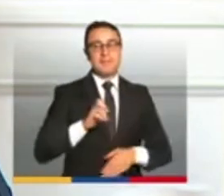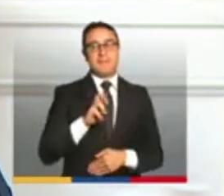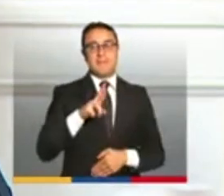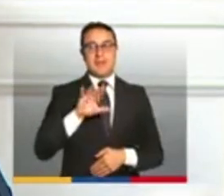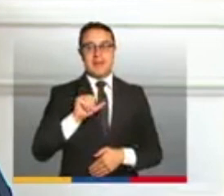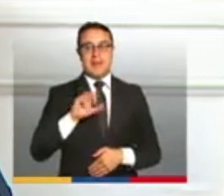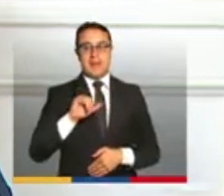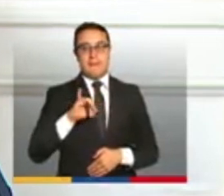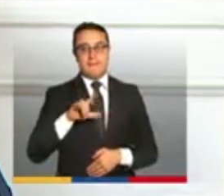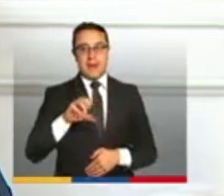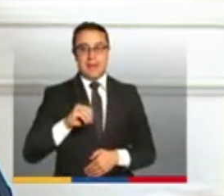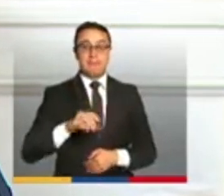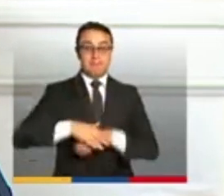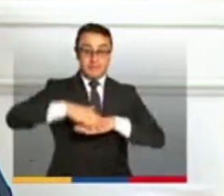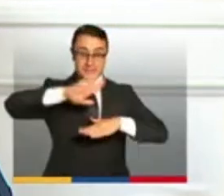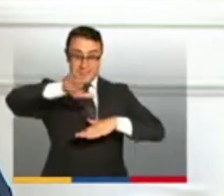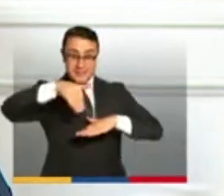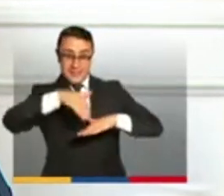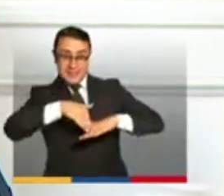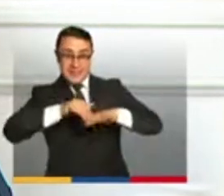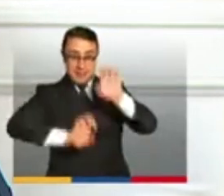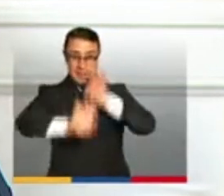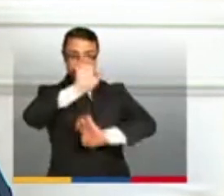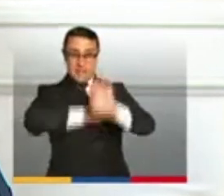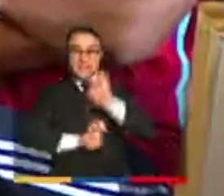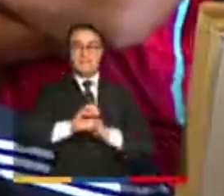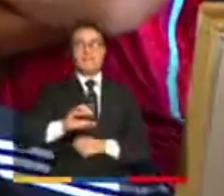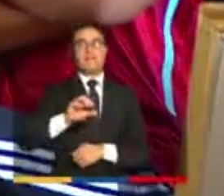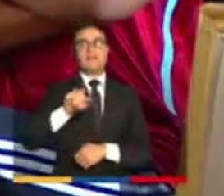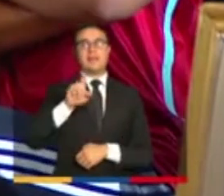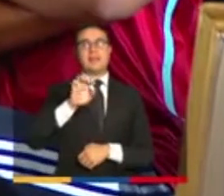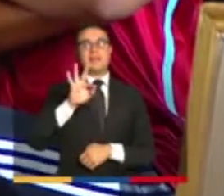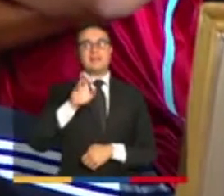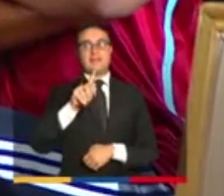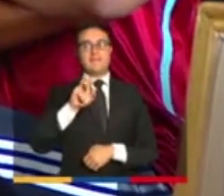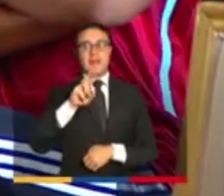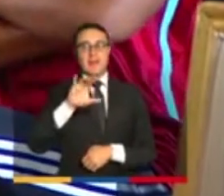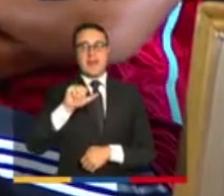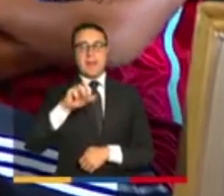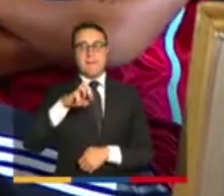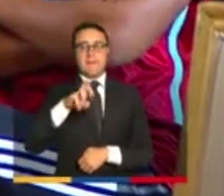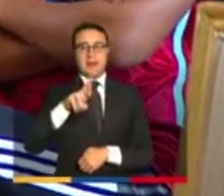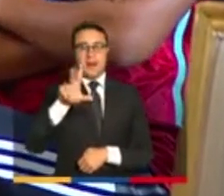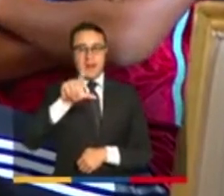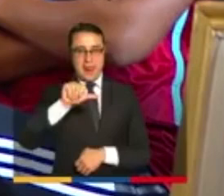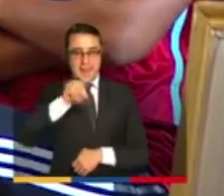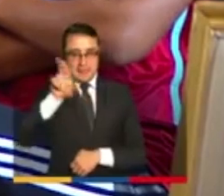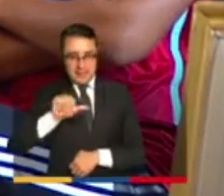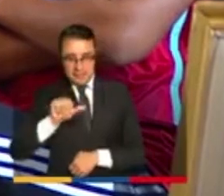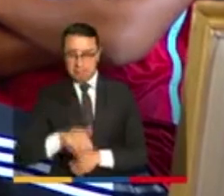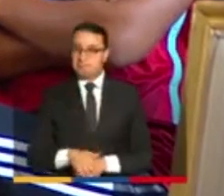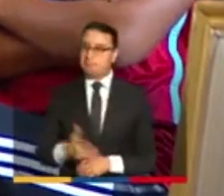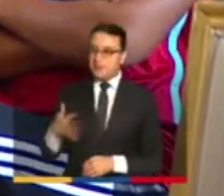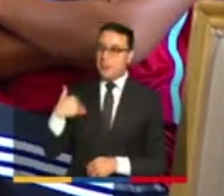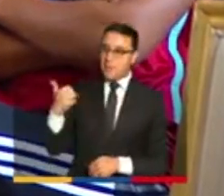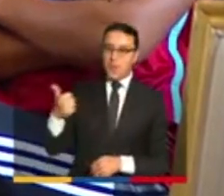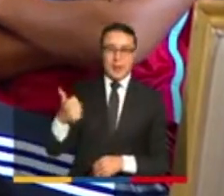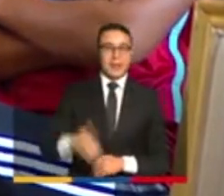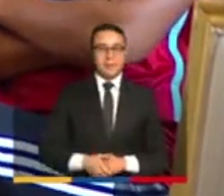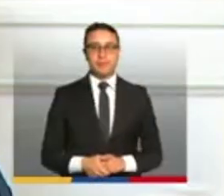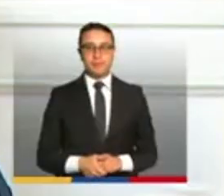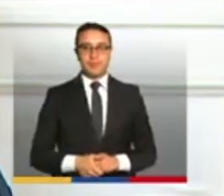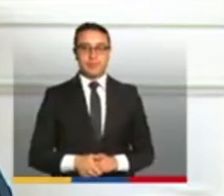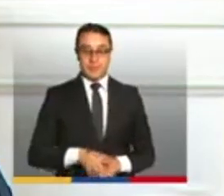Lateral izquierdo. Central, Estefanía Perlaza. Muy bien.